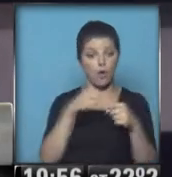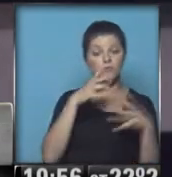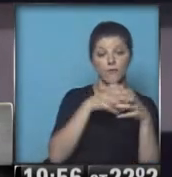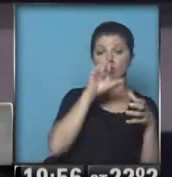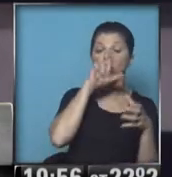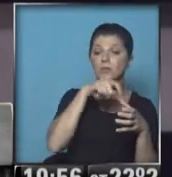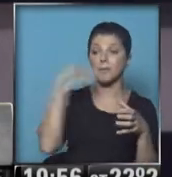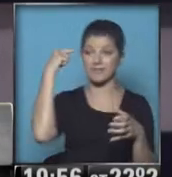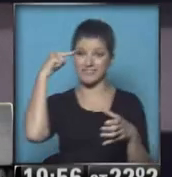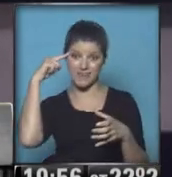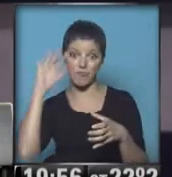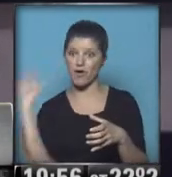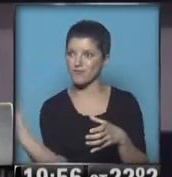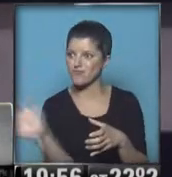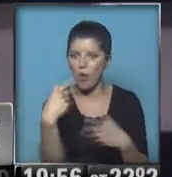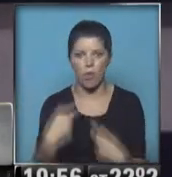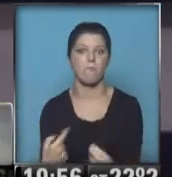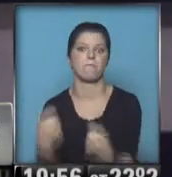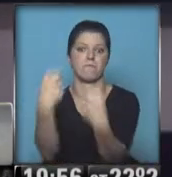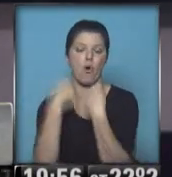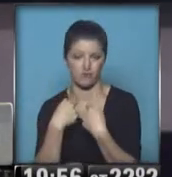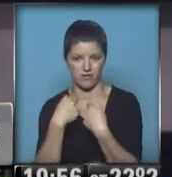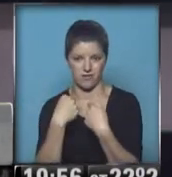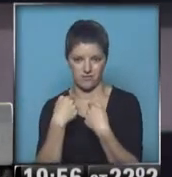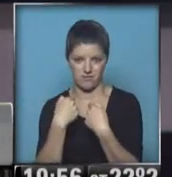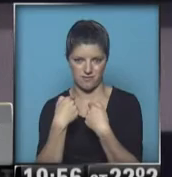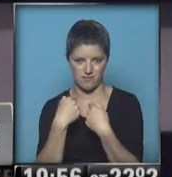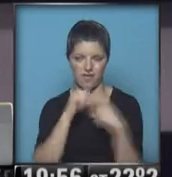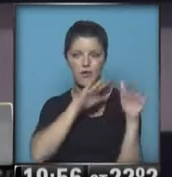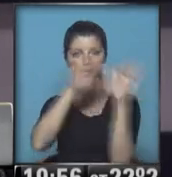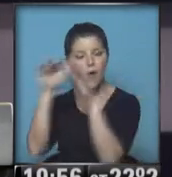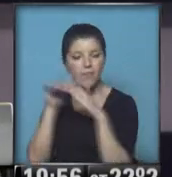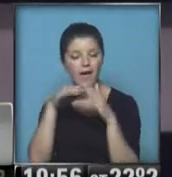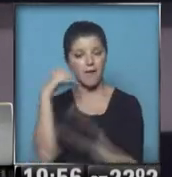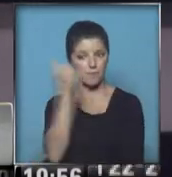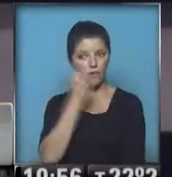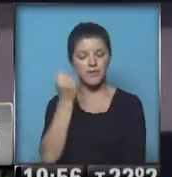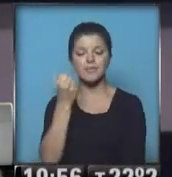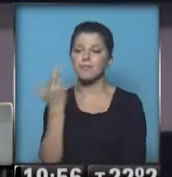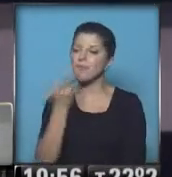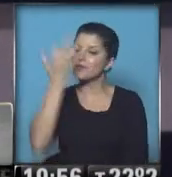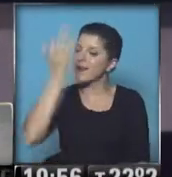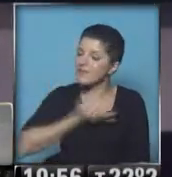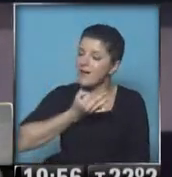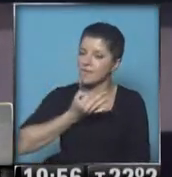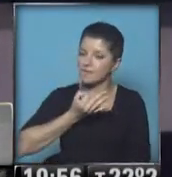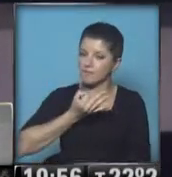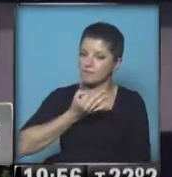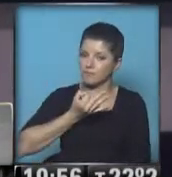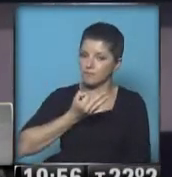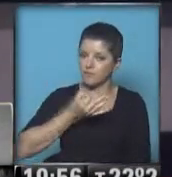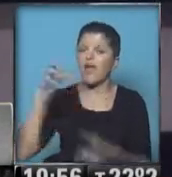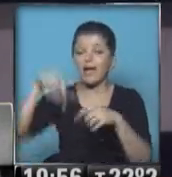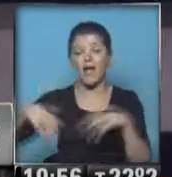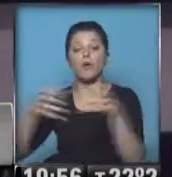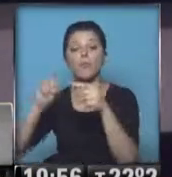buitre, contaría con un respaldo más heterogéneo, más importante. Sin embargo, es en el espacio donde la posición